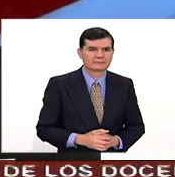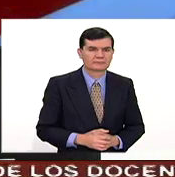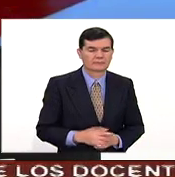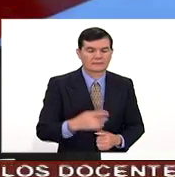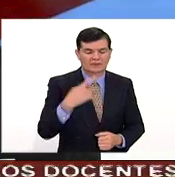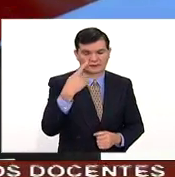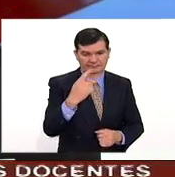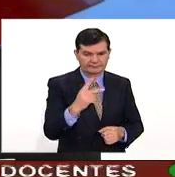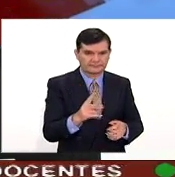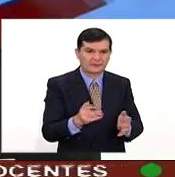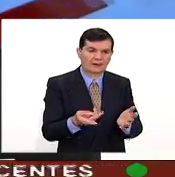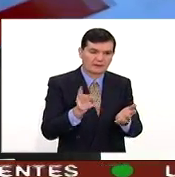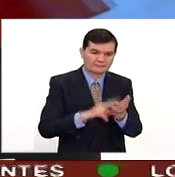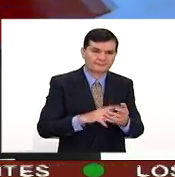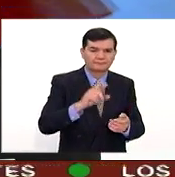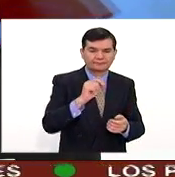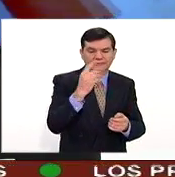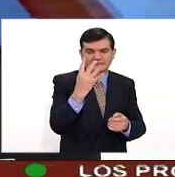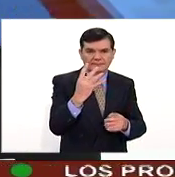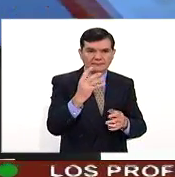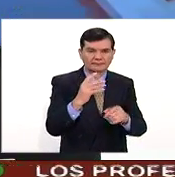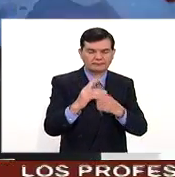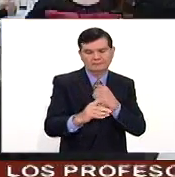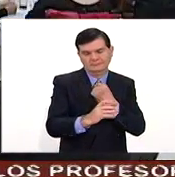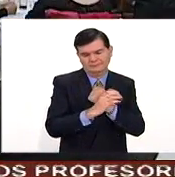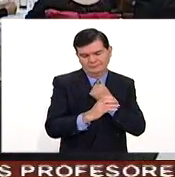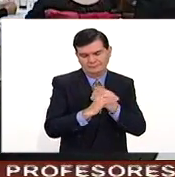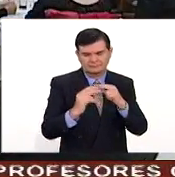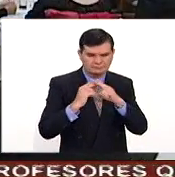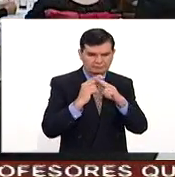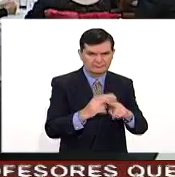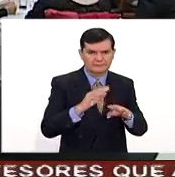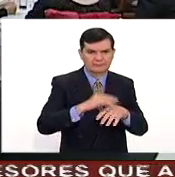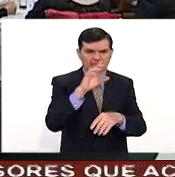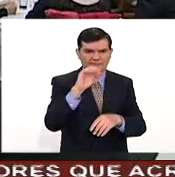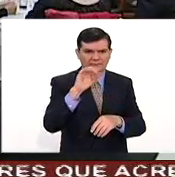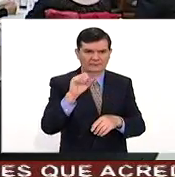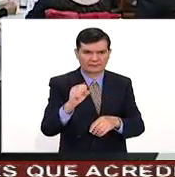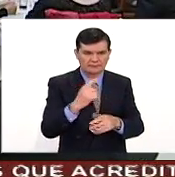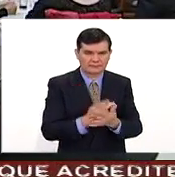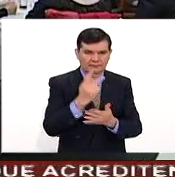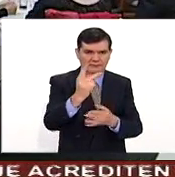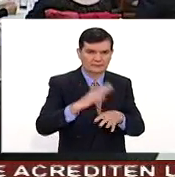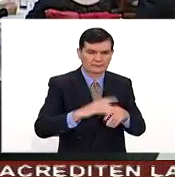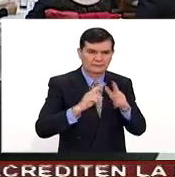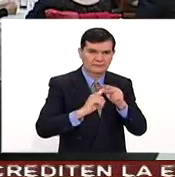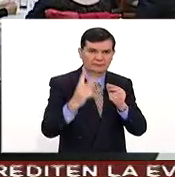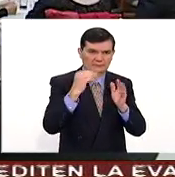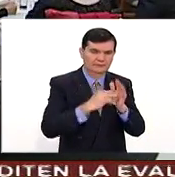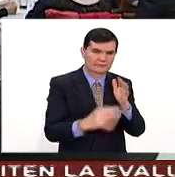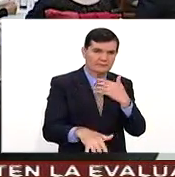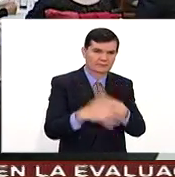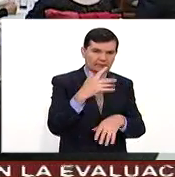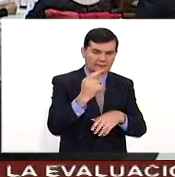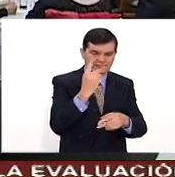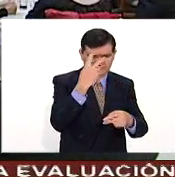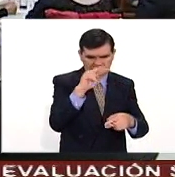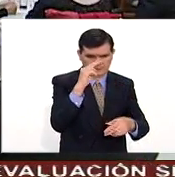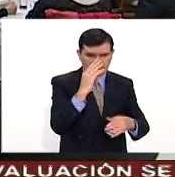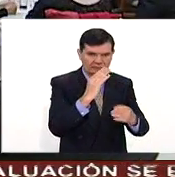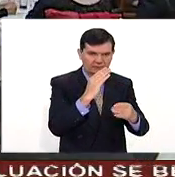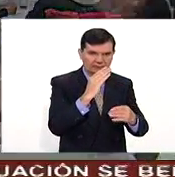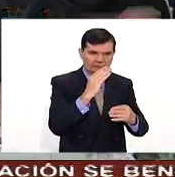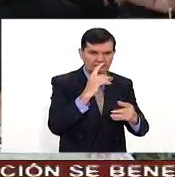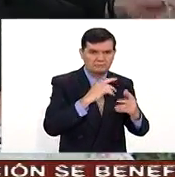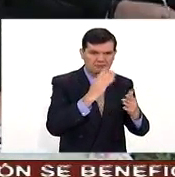En su 24º aniversario, la revista Ecos de México entregó el primer galardón al migrante 2015, Mexicanos de Éxito en el